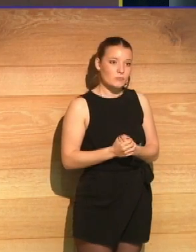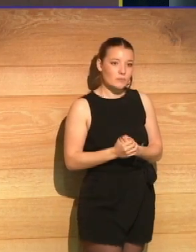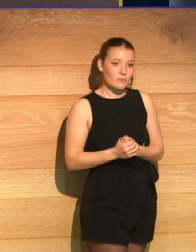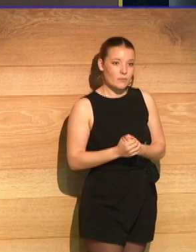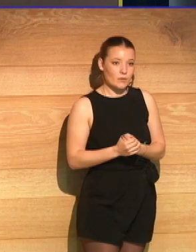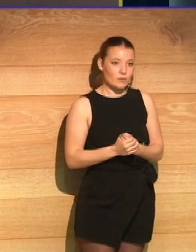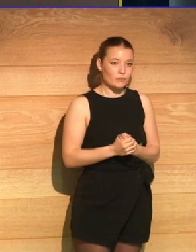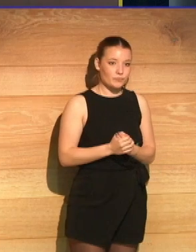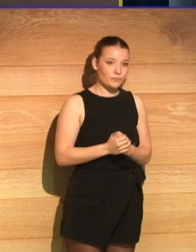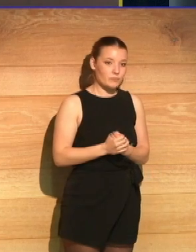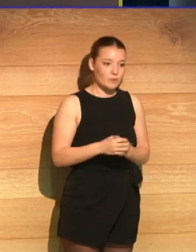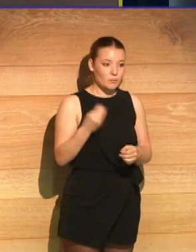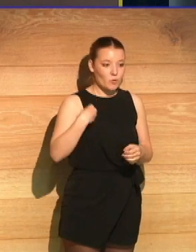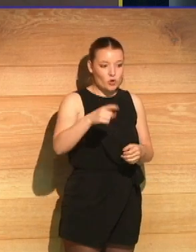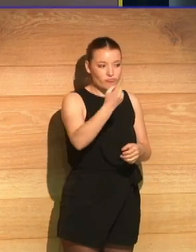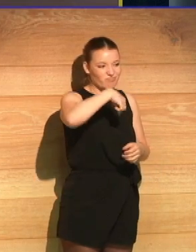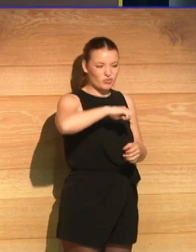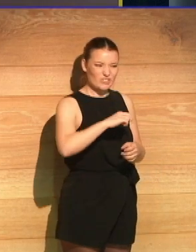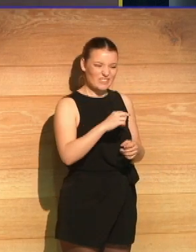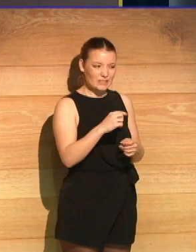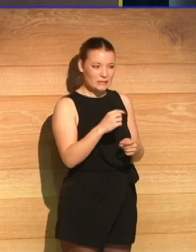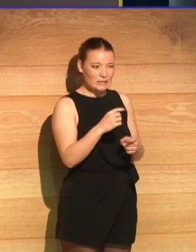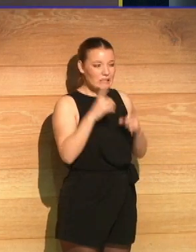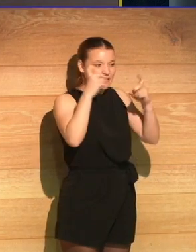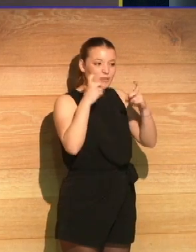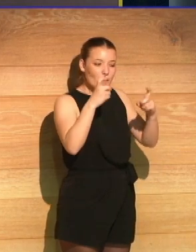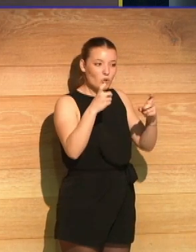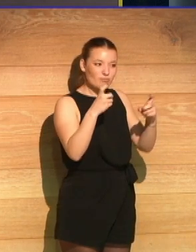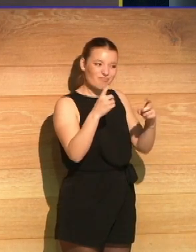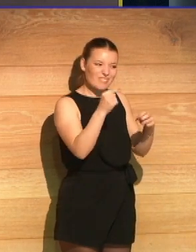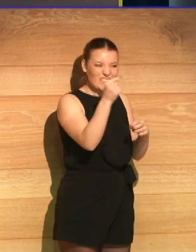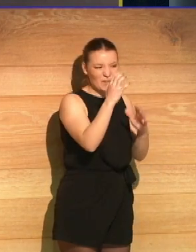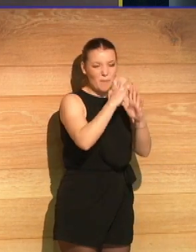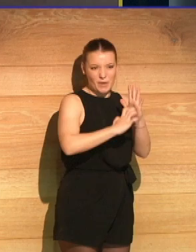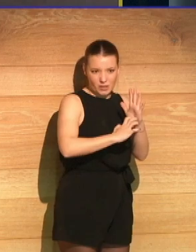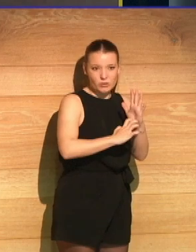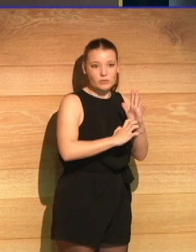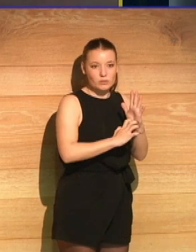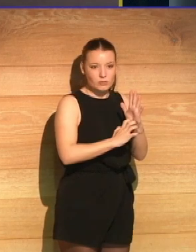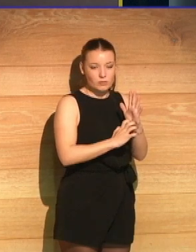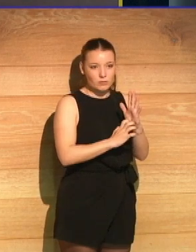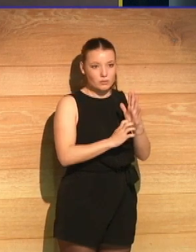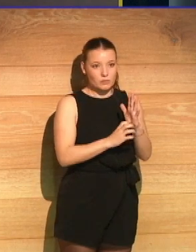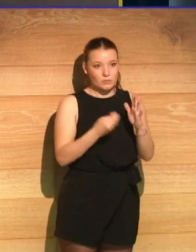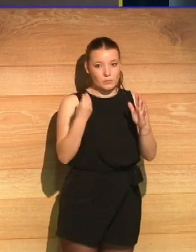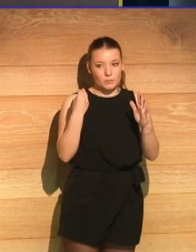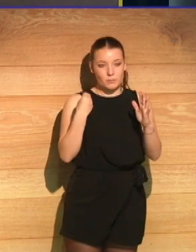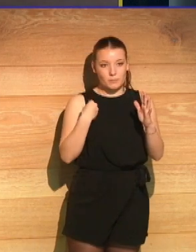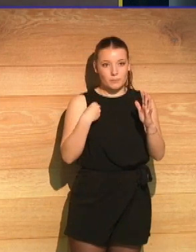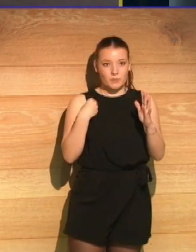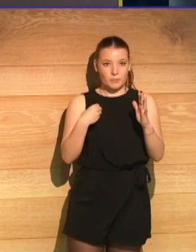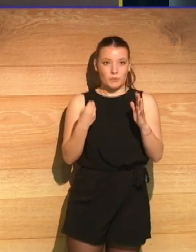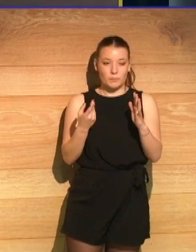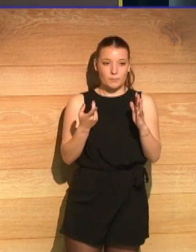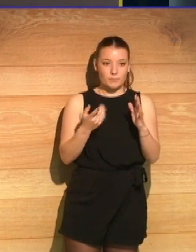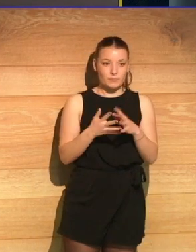para no ser tan negativa y cerrar las puertas a la cabeza del alma de la gente